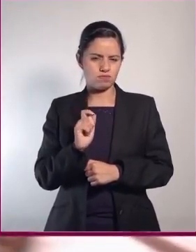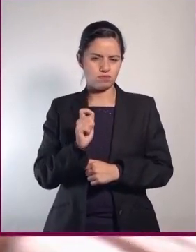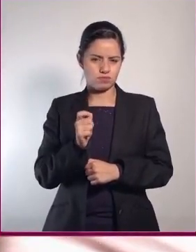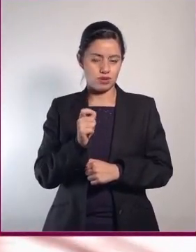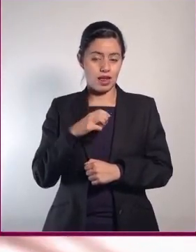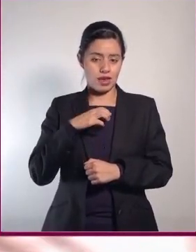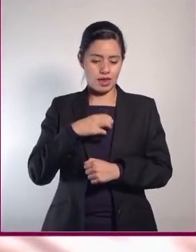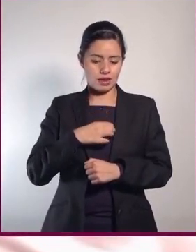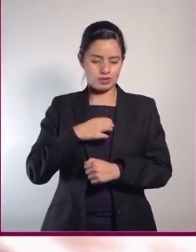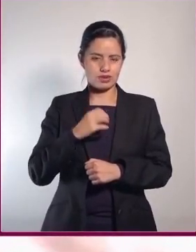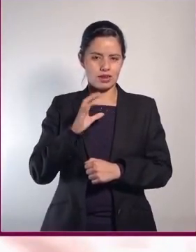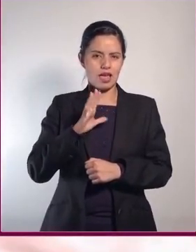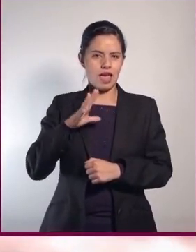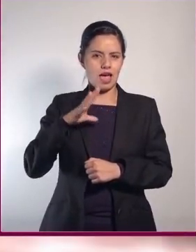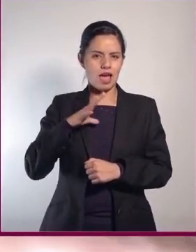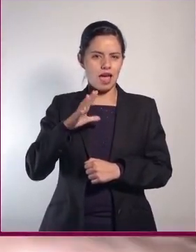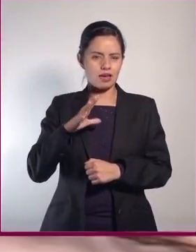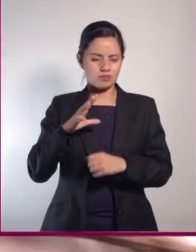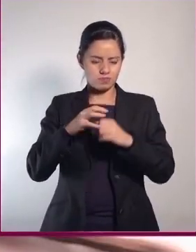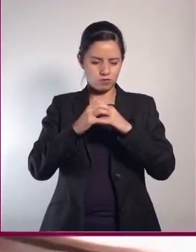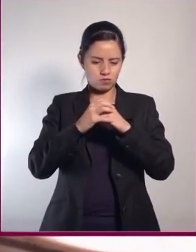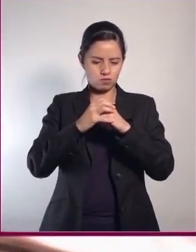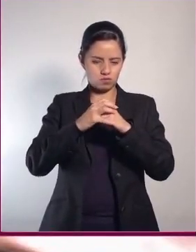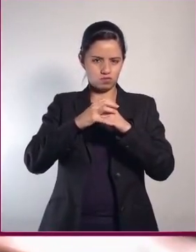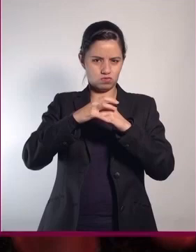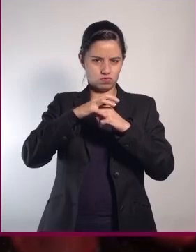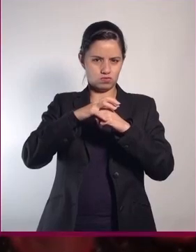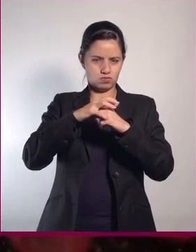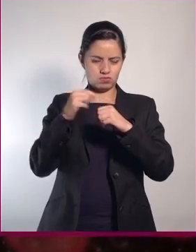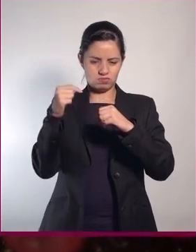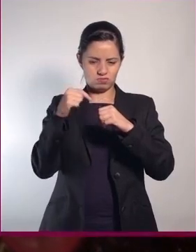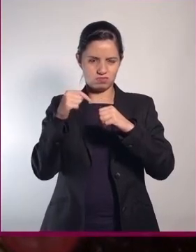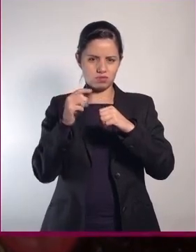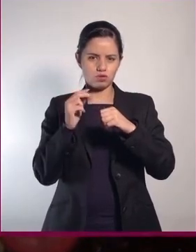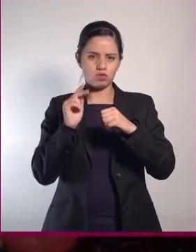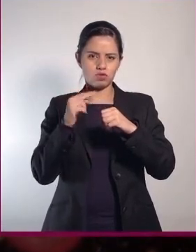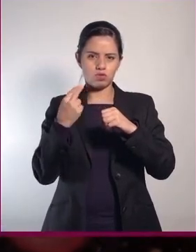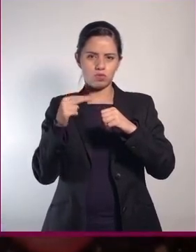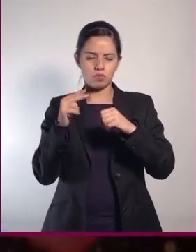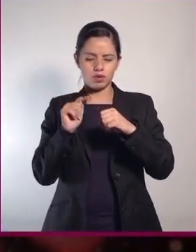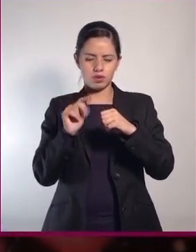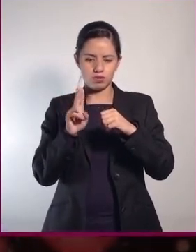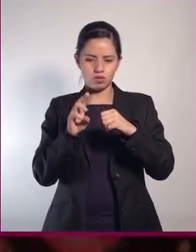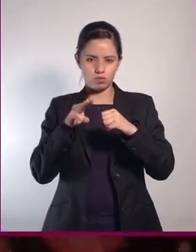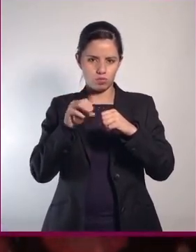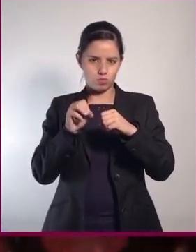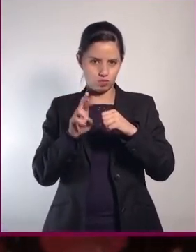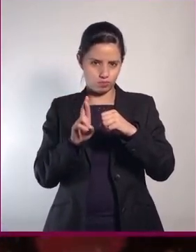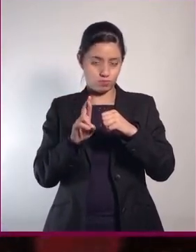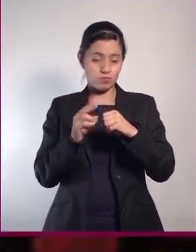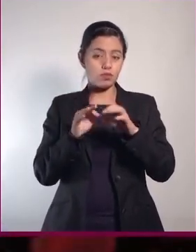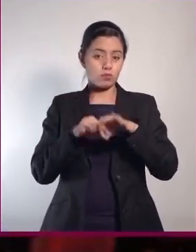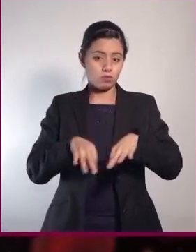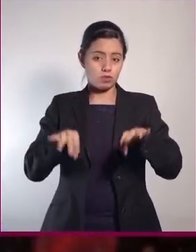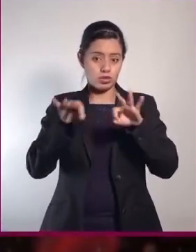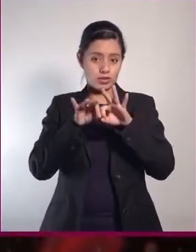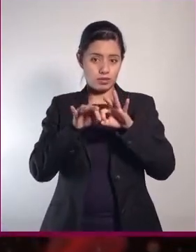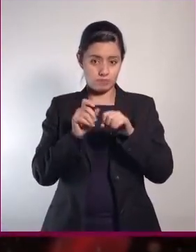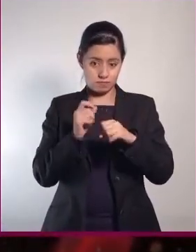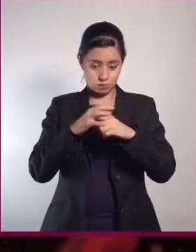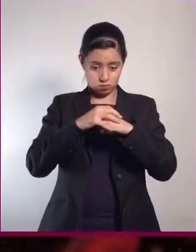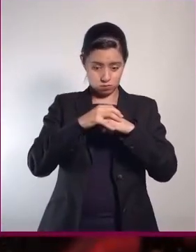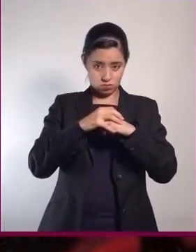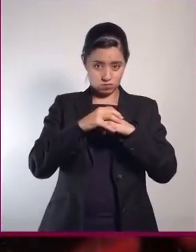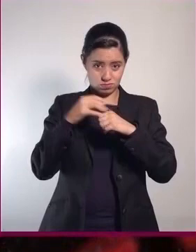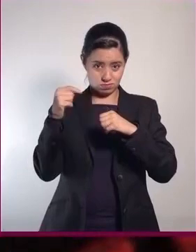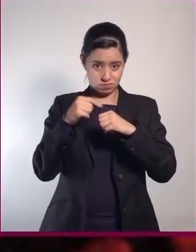forma una masa a la que se le conoce como tumor, pero es muy importante recalcar que no todos los tumores